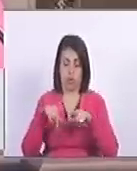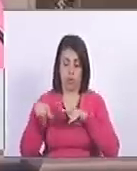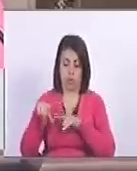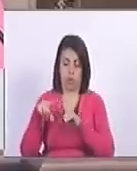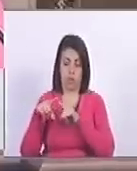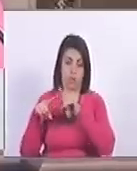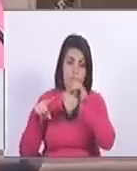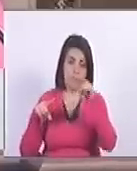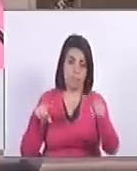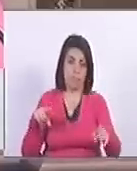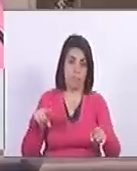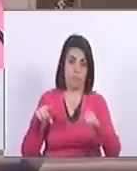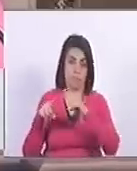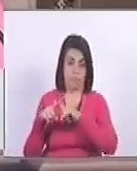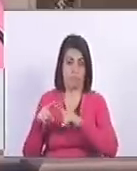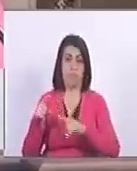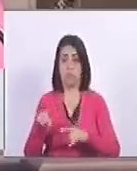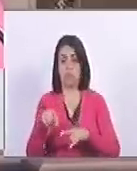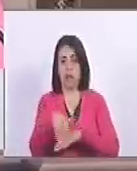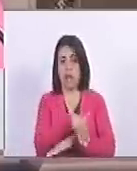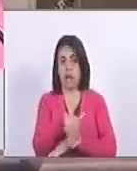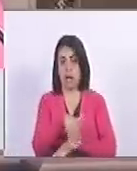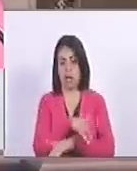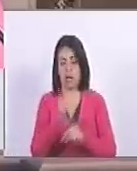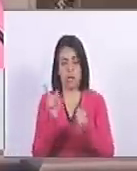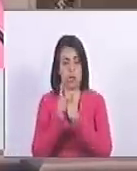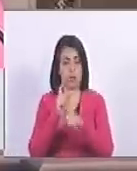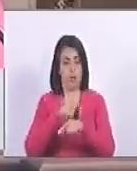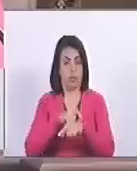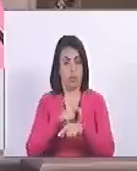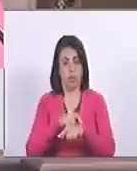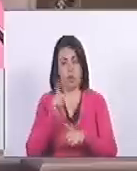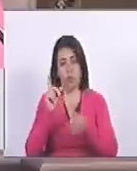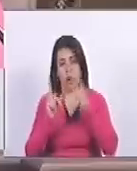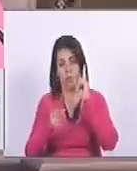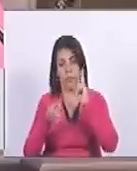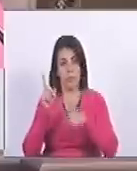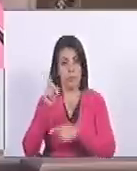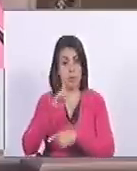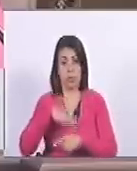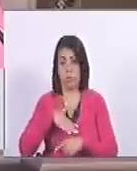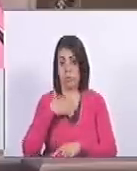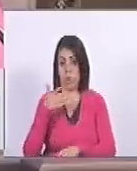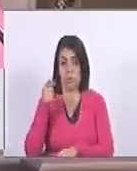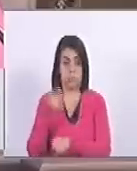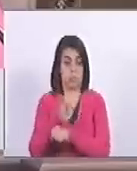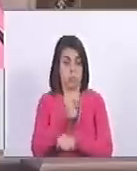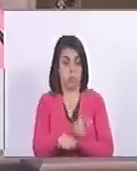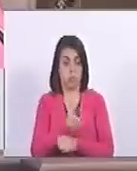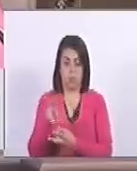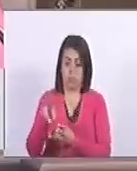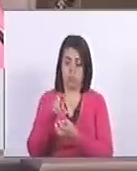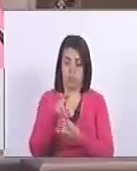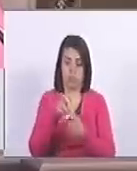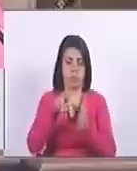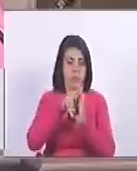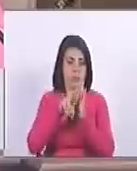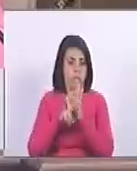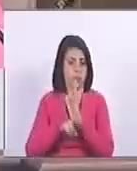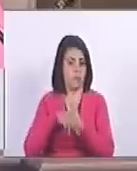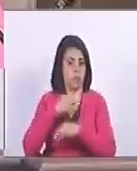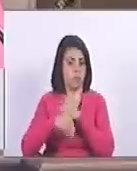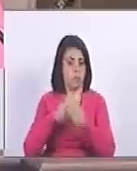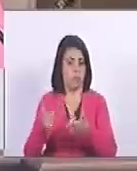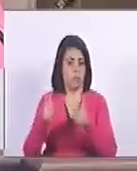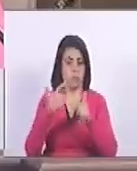territorio de manera ambulante, temporal o eventual. Tampoco podrán imponer tributos, requisitos, condiciones